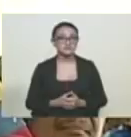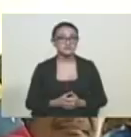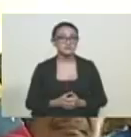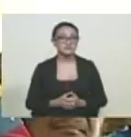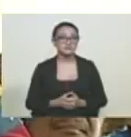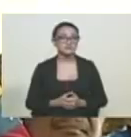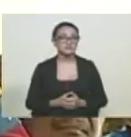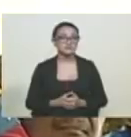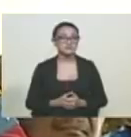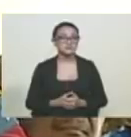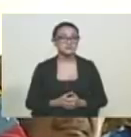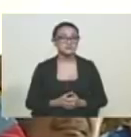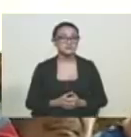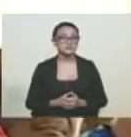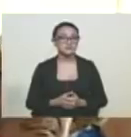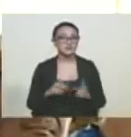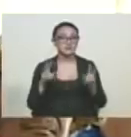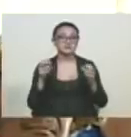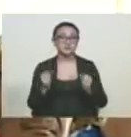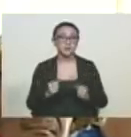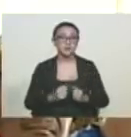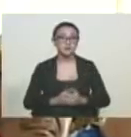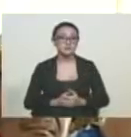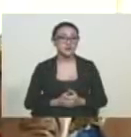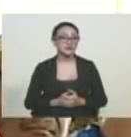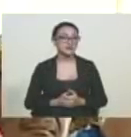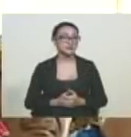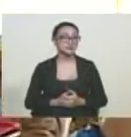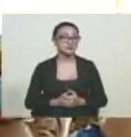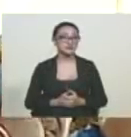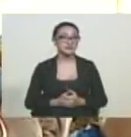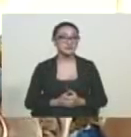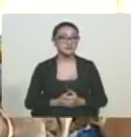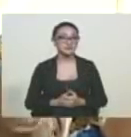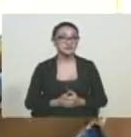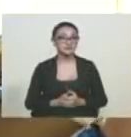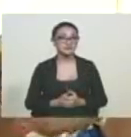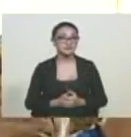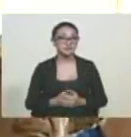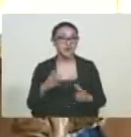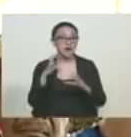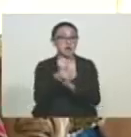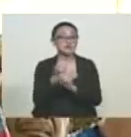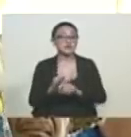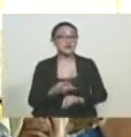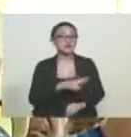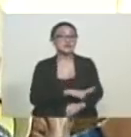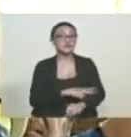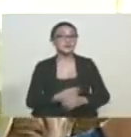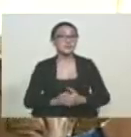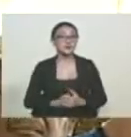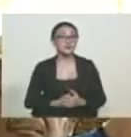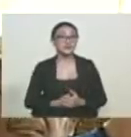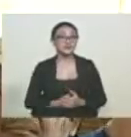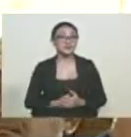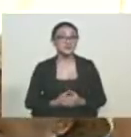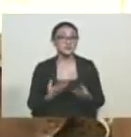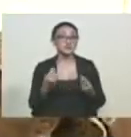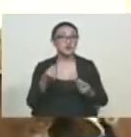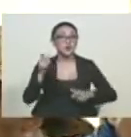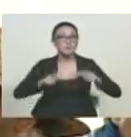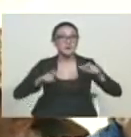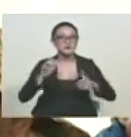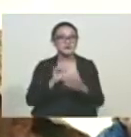Nosotros entendemos que hay una seguridad, sí, cómo no. Anoche fue lo peor. Muchos compañeros de esto,